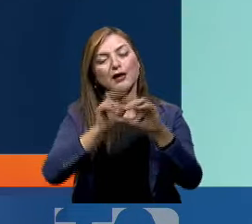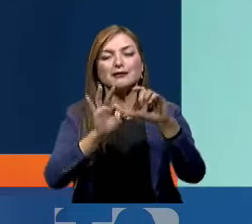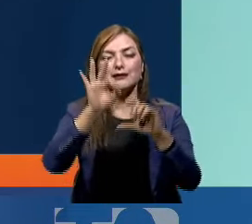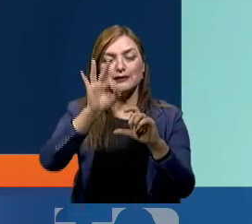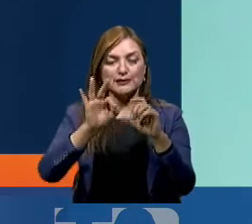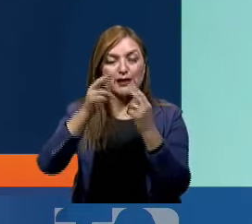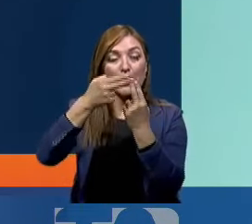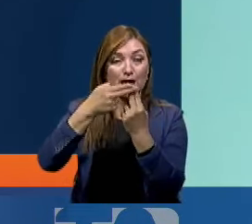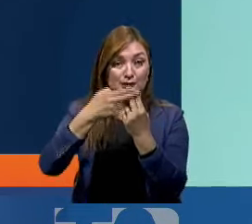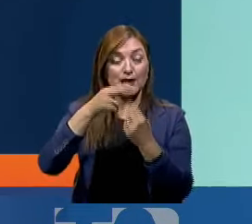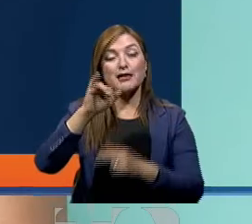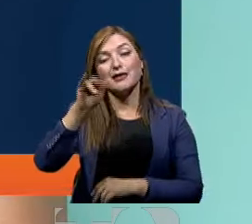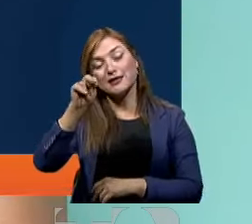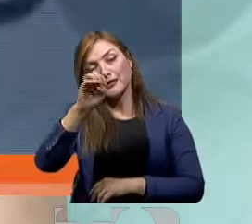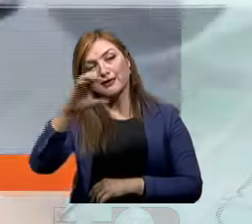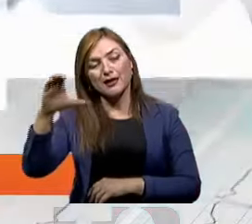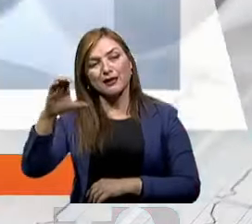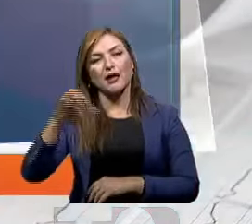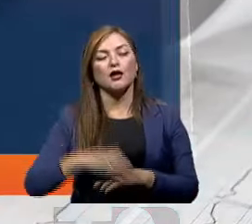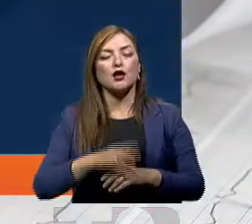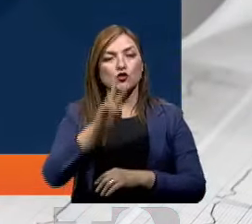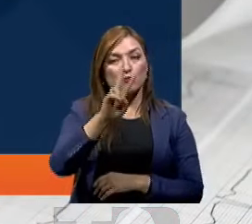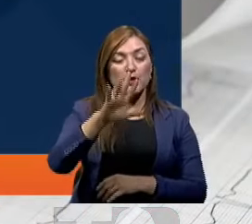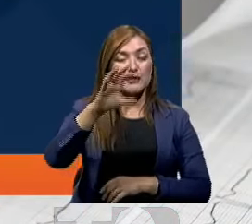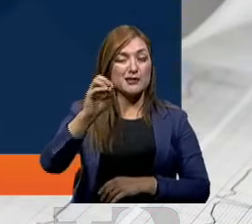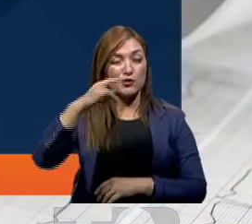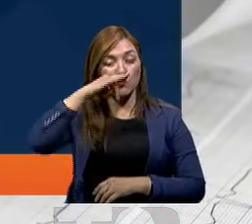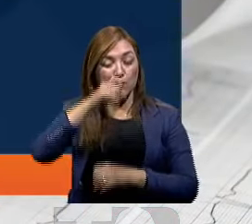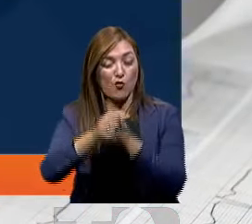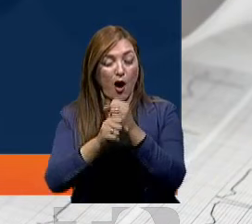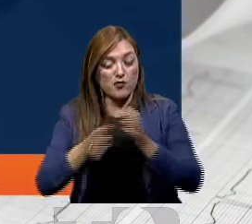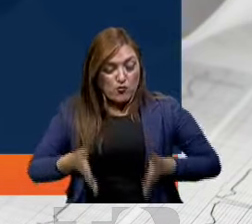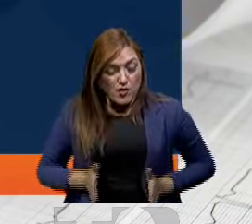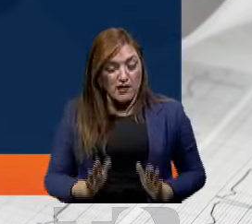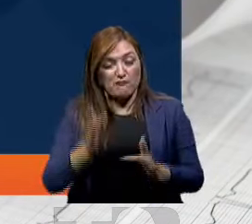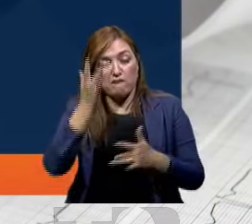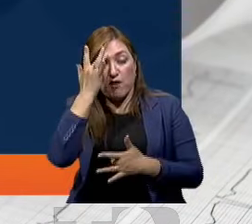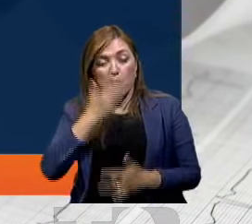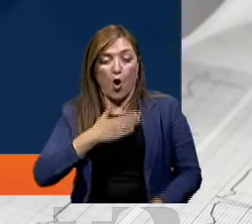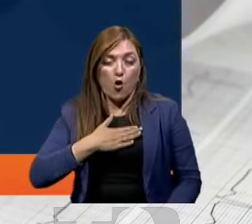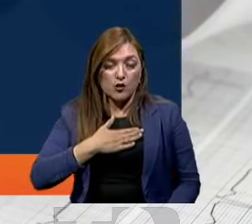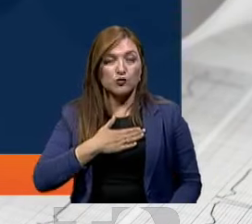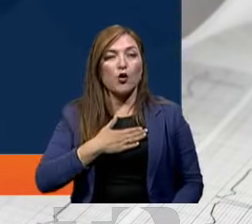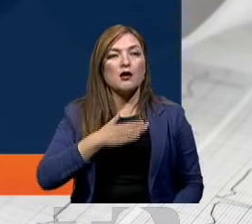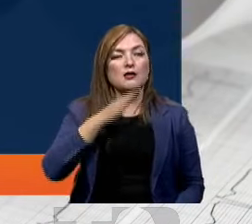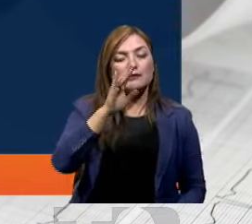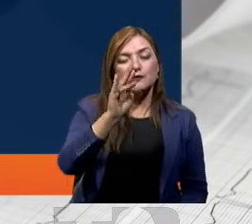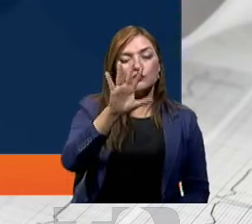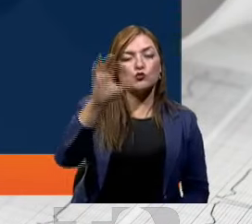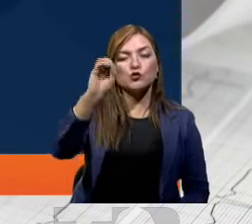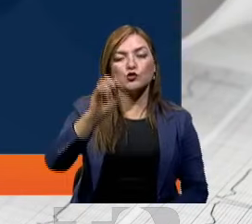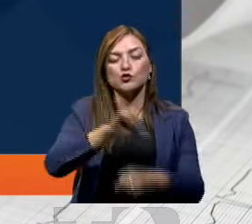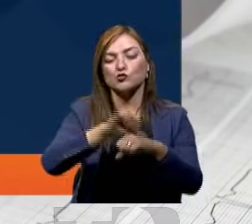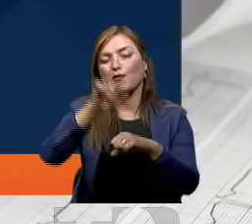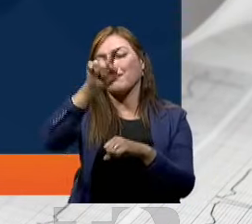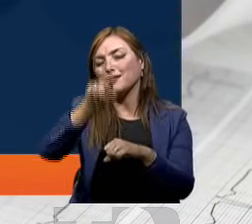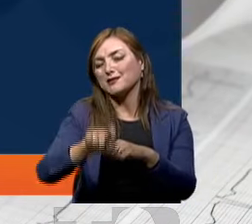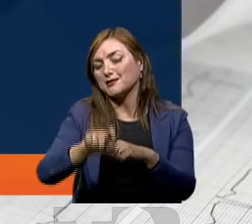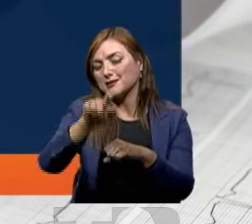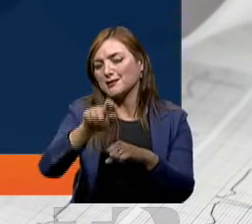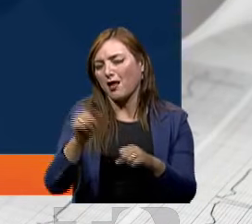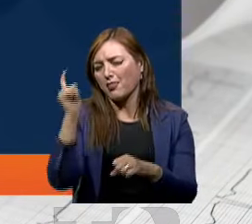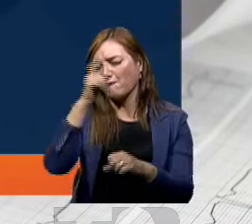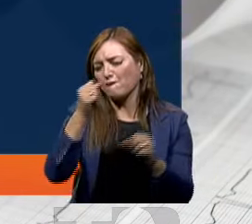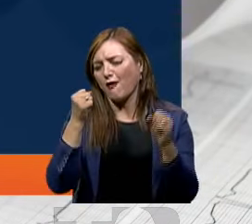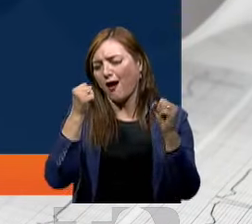con cardiopatías congénitas cada año. De estos, el 75% va a requerir una cirugía de alta complejidad dentro de